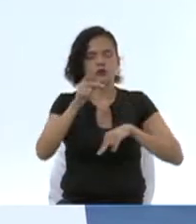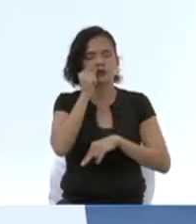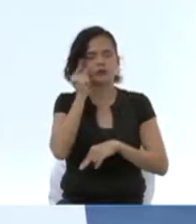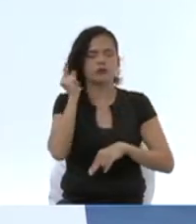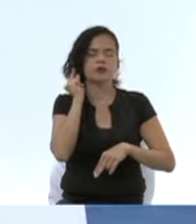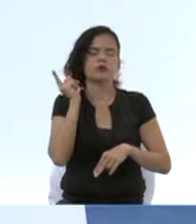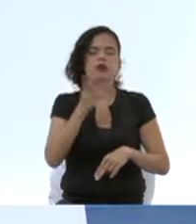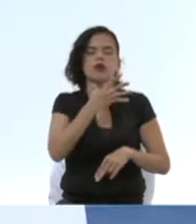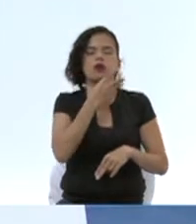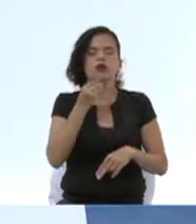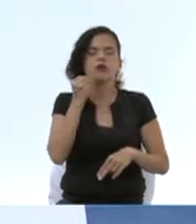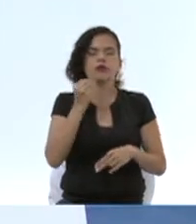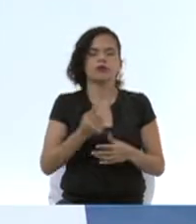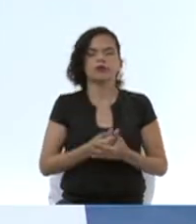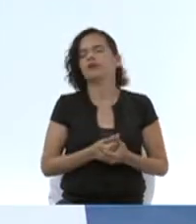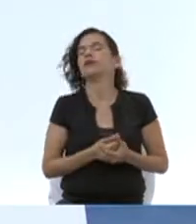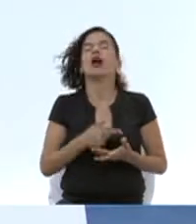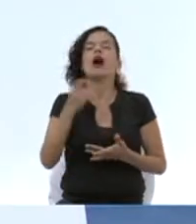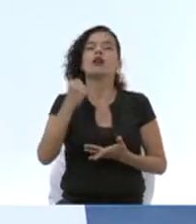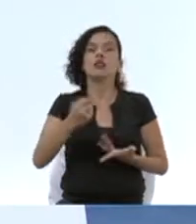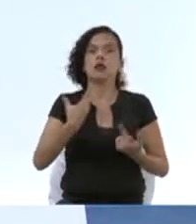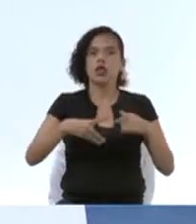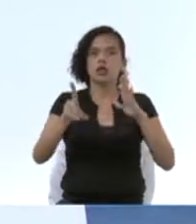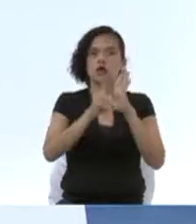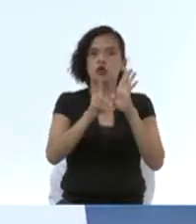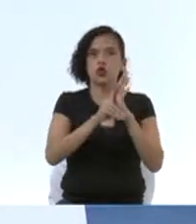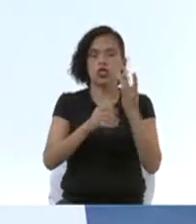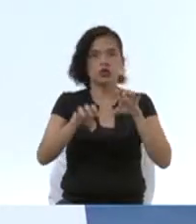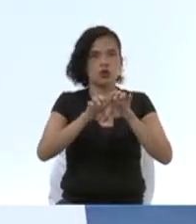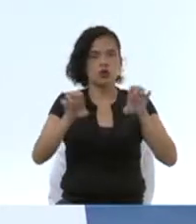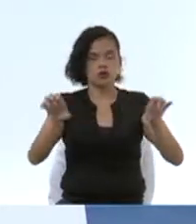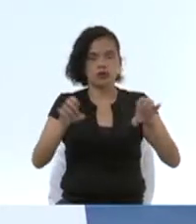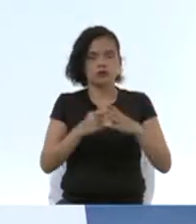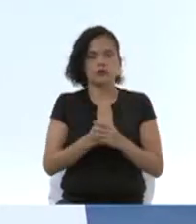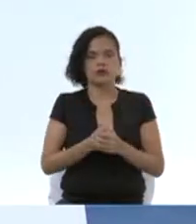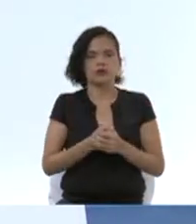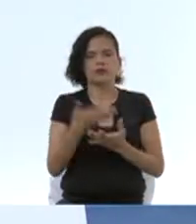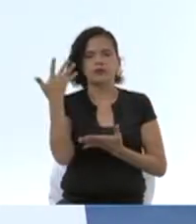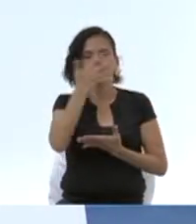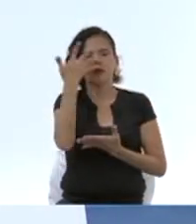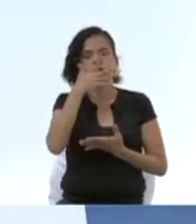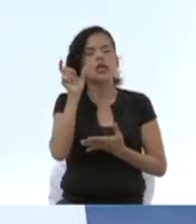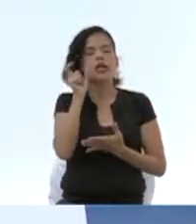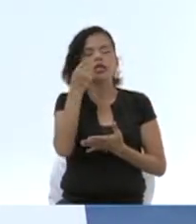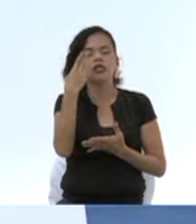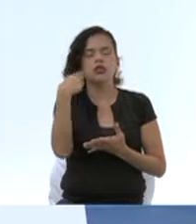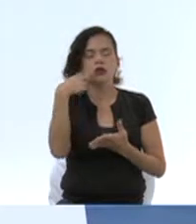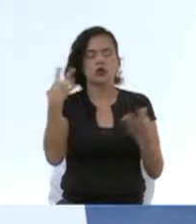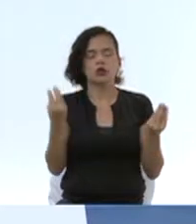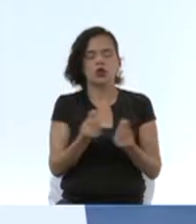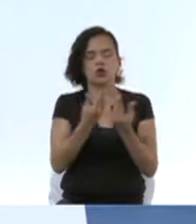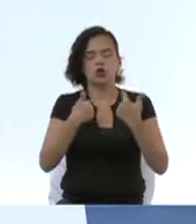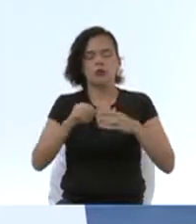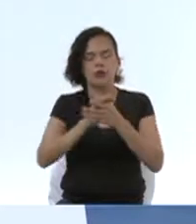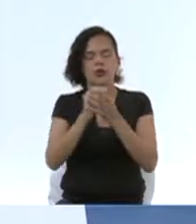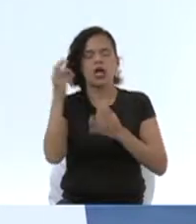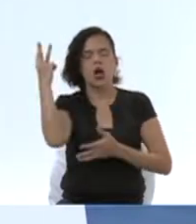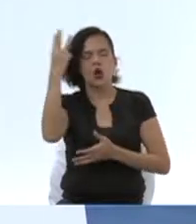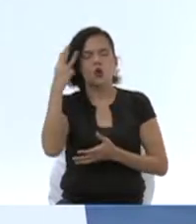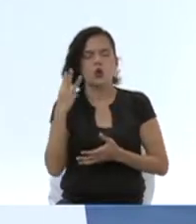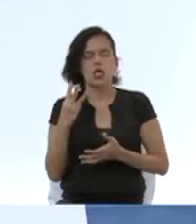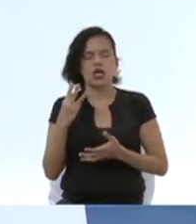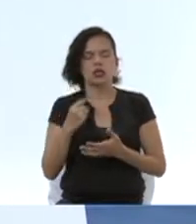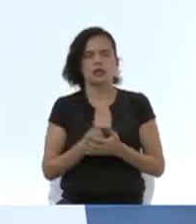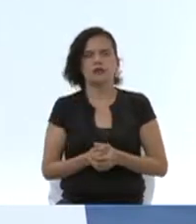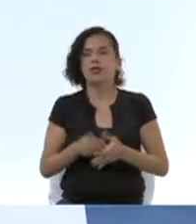los niños, niñas y adolescentes, claro, garantizando su derecho a la educación. Mi nombre es Guillermo y aquí me encuentro con mi queridísima